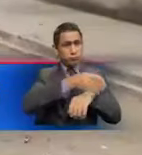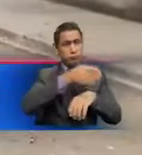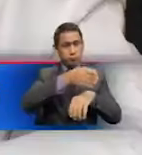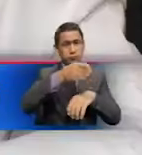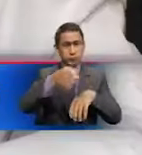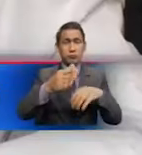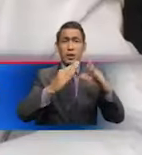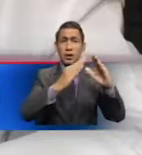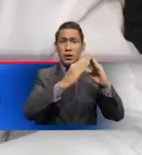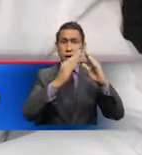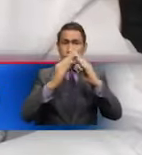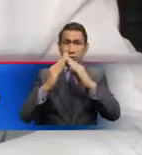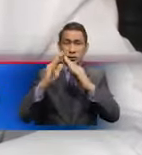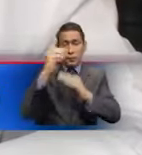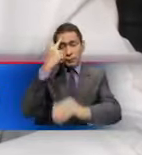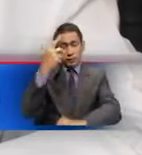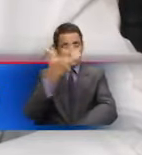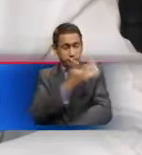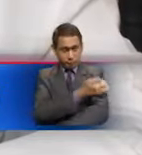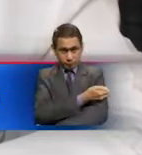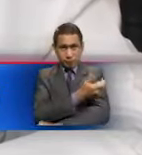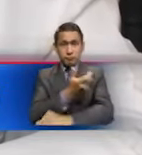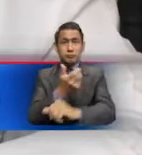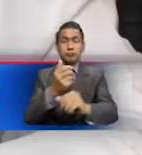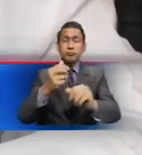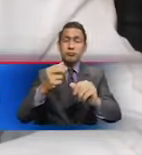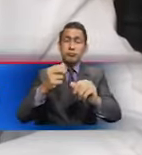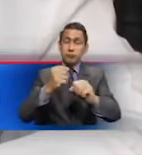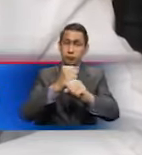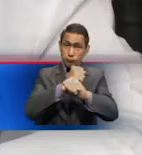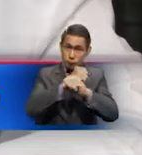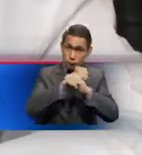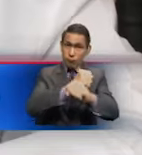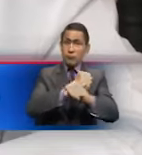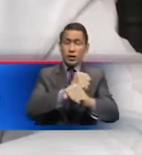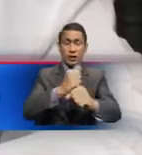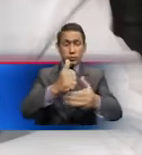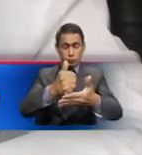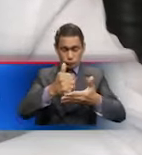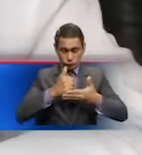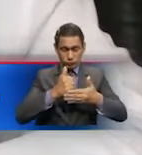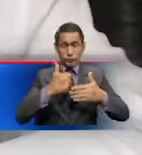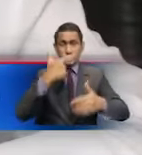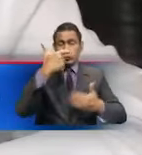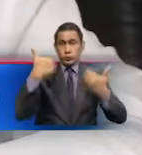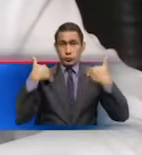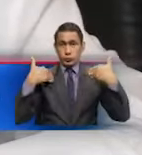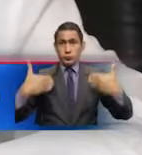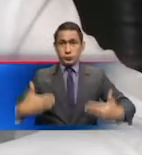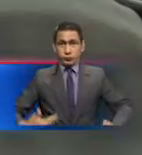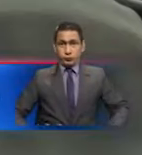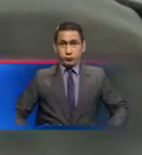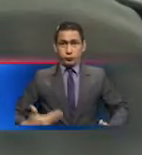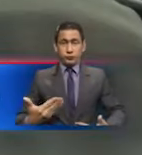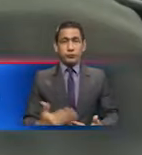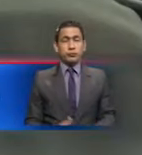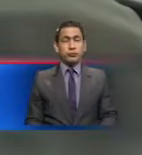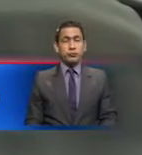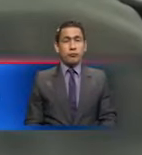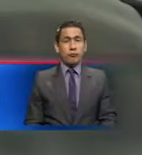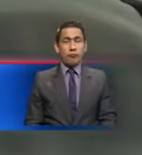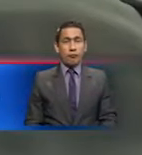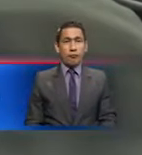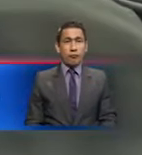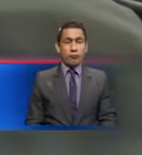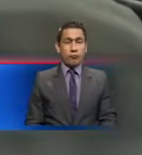es mate el dengue, es para prevenir de que no haya dengue dentro de la instalación de la casa. Pero esta no